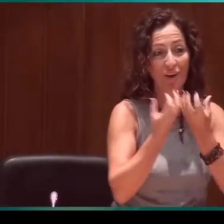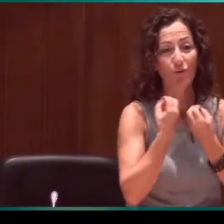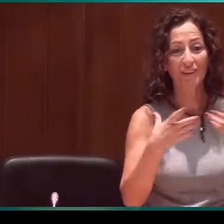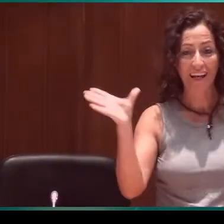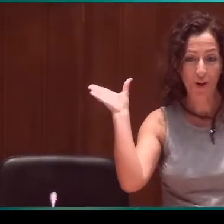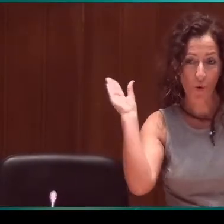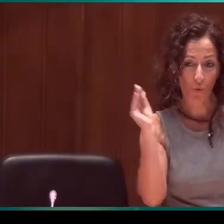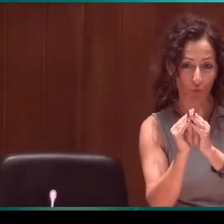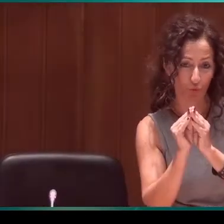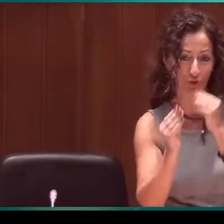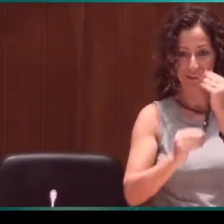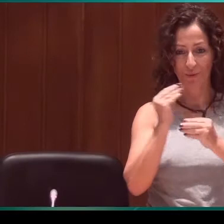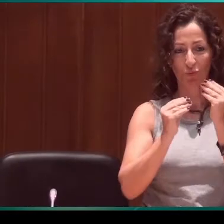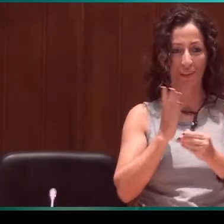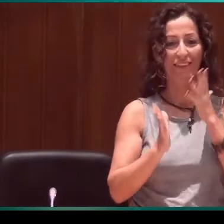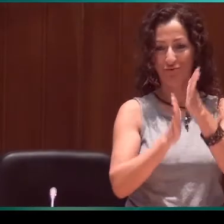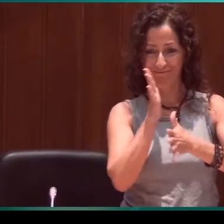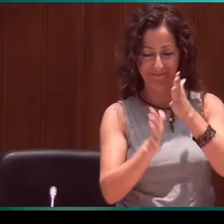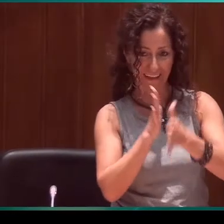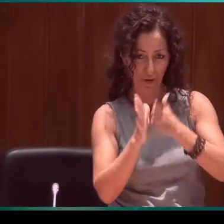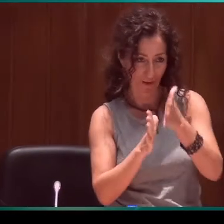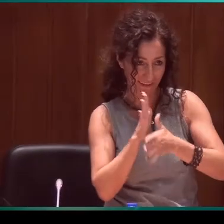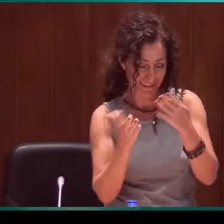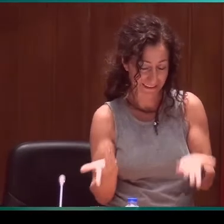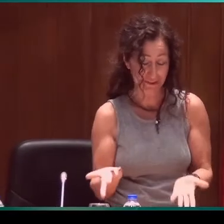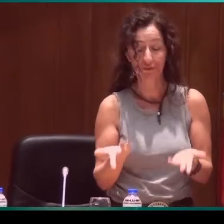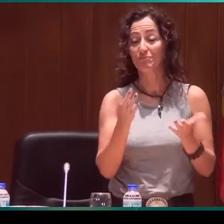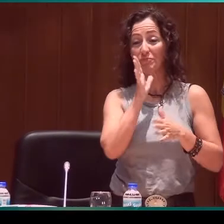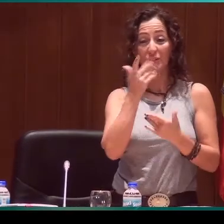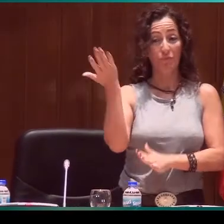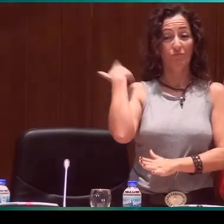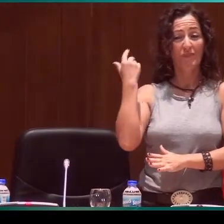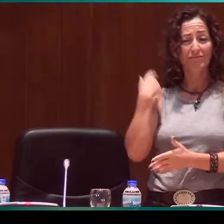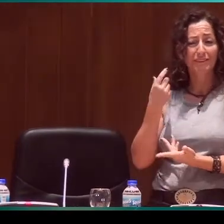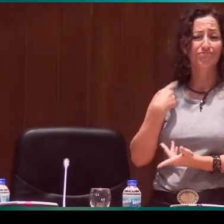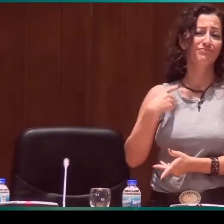Voy a intentar contaros yo las conclusiones y lo voy a hacer en lengua de signos.